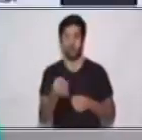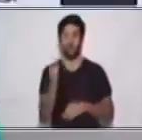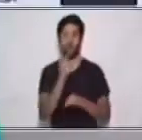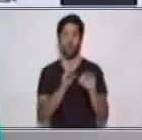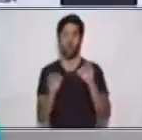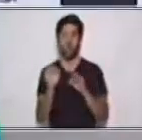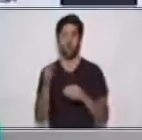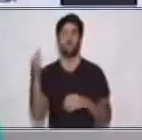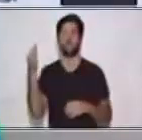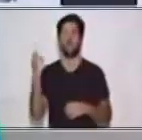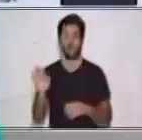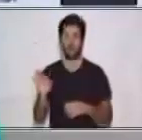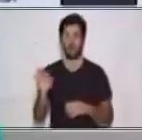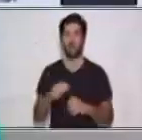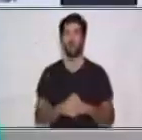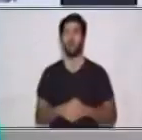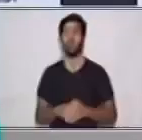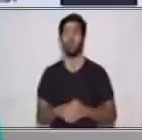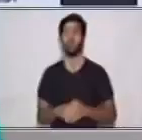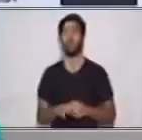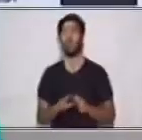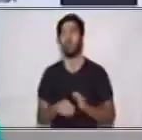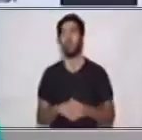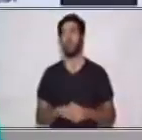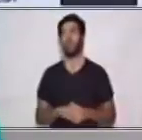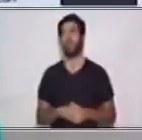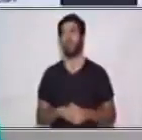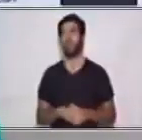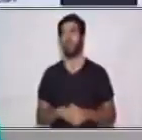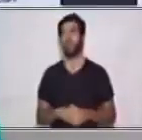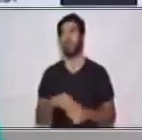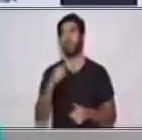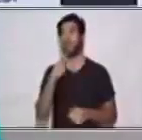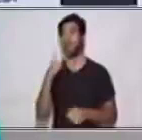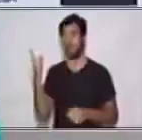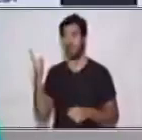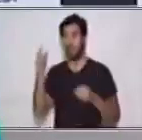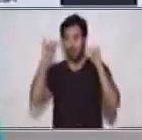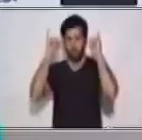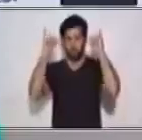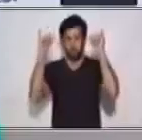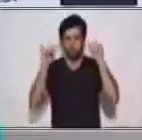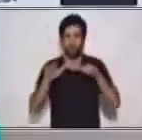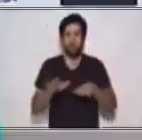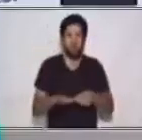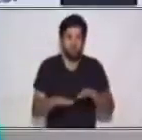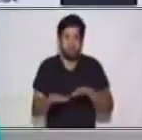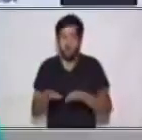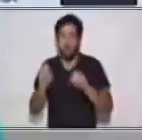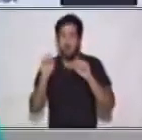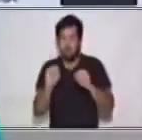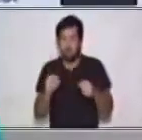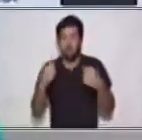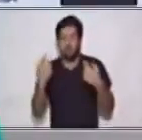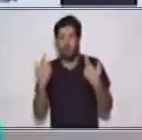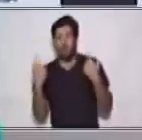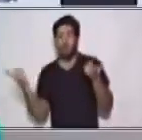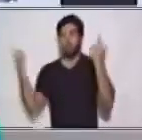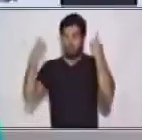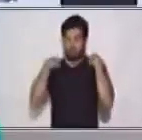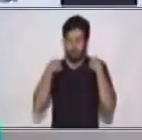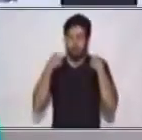falso. Muy bien, acá tenemos. Puede llevar cargas pesadas y hasta una persona por varios